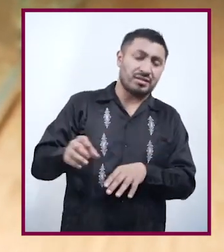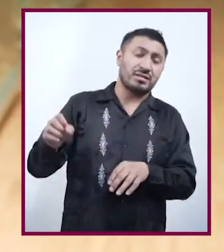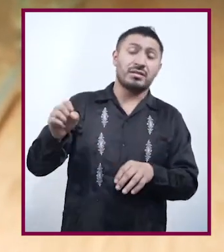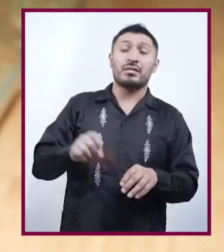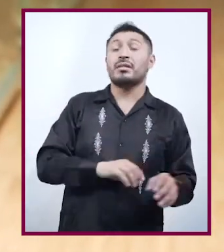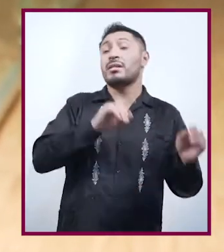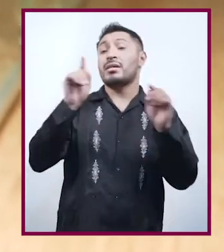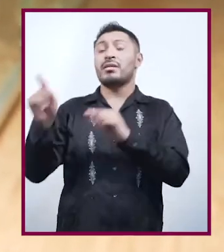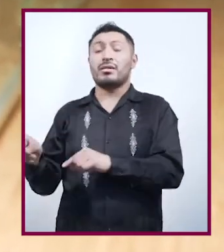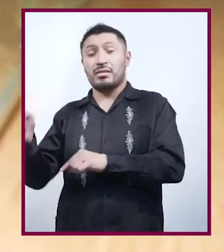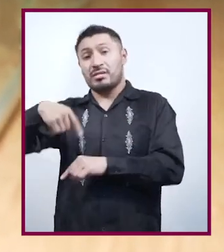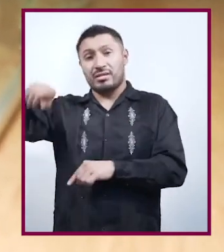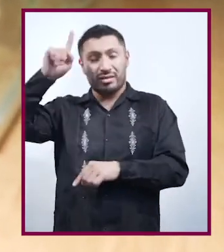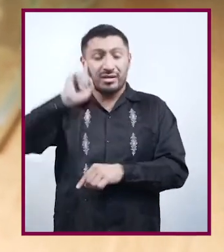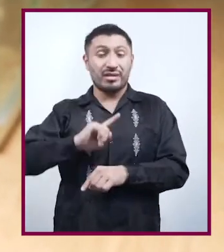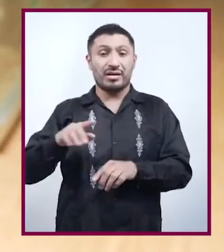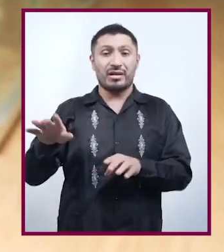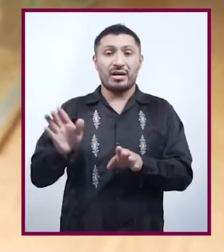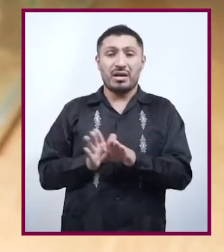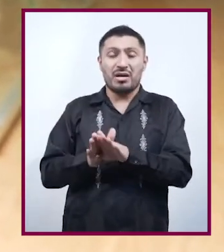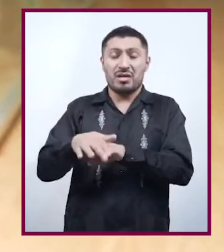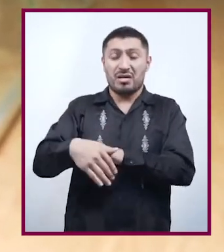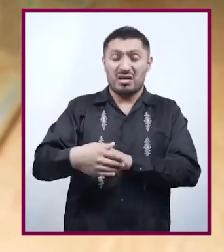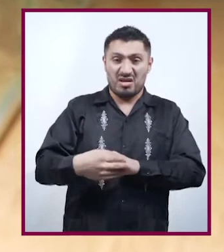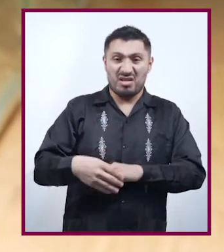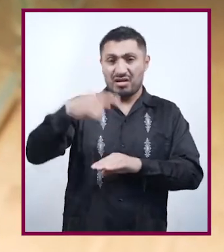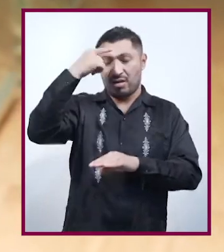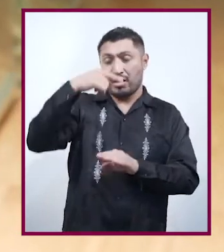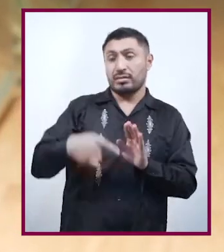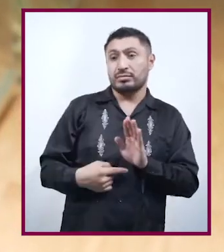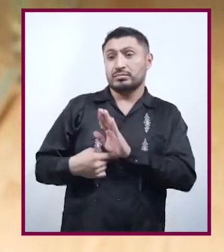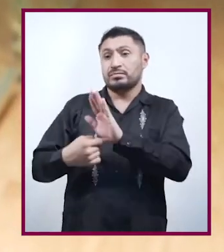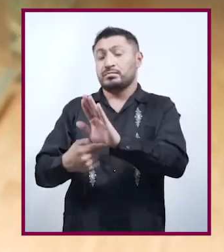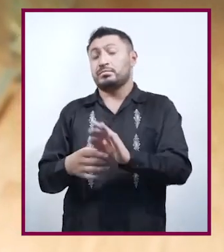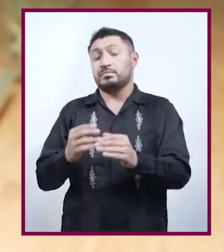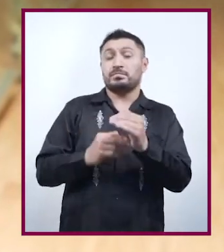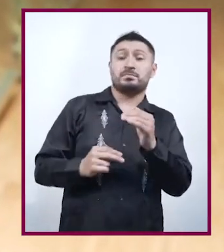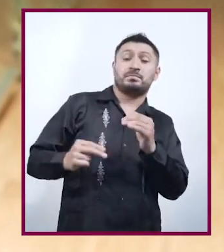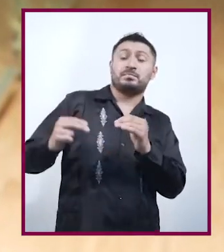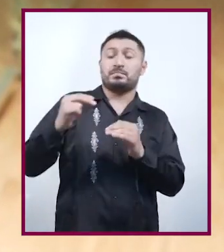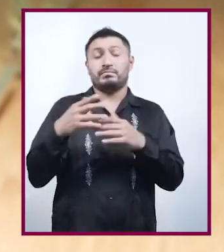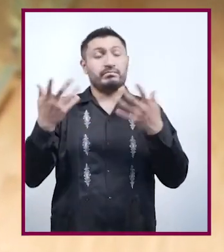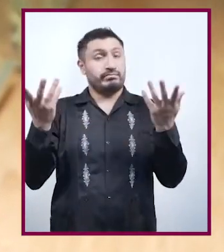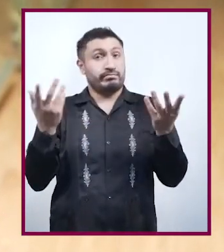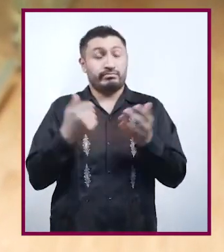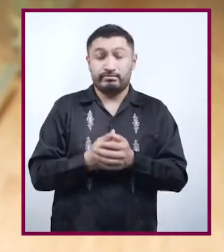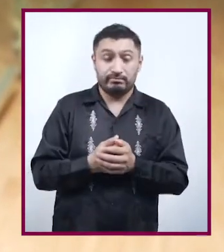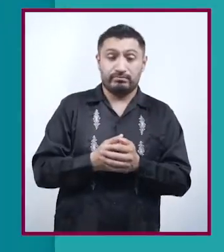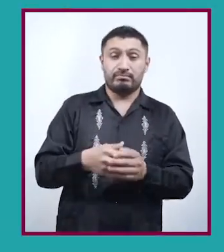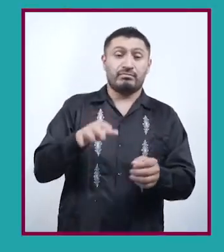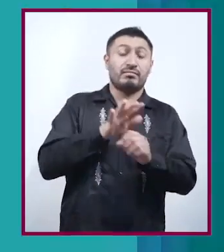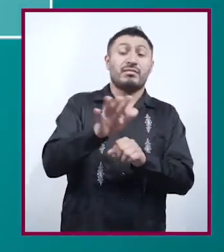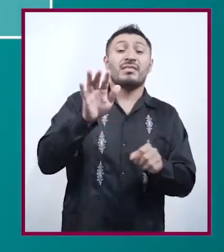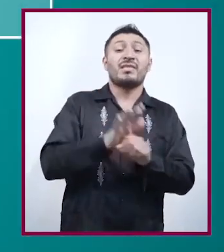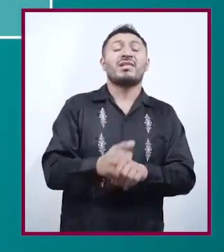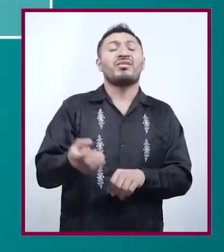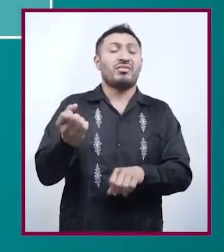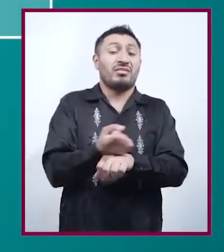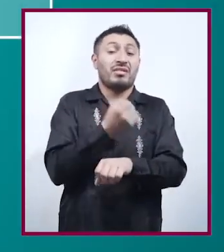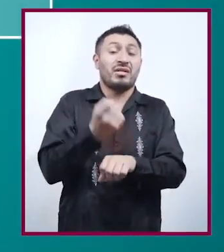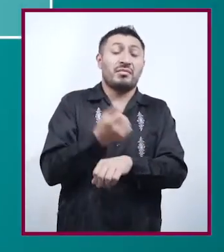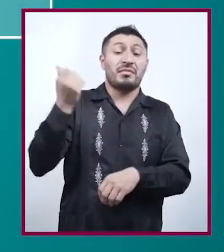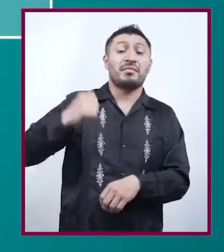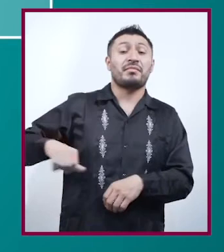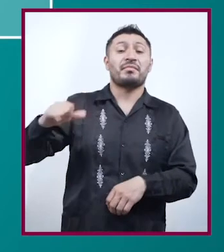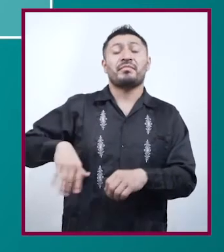les deformaba en el siglo X a las chinas el pie para mostrar un estatus.